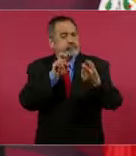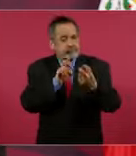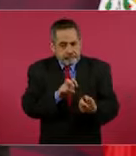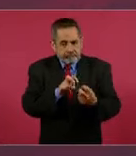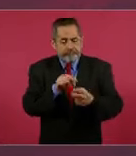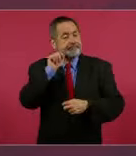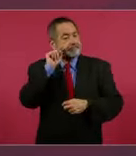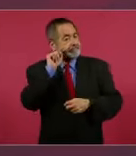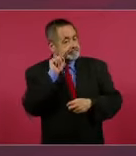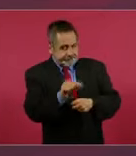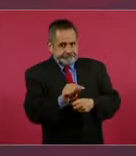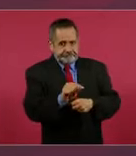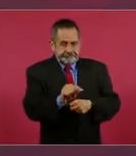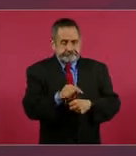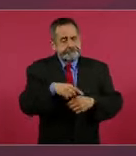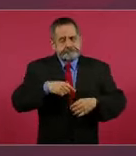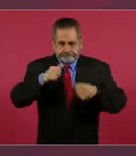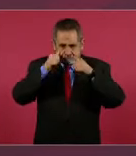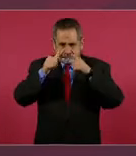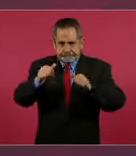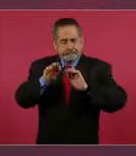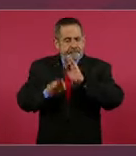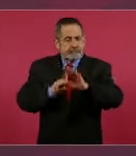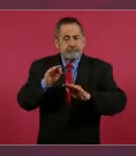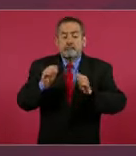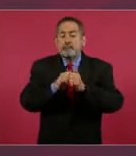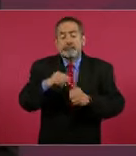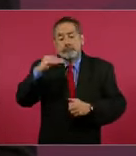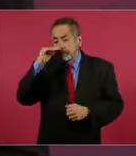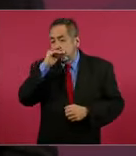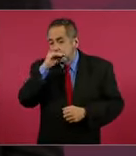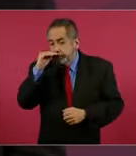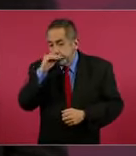donde la atención médica es gratuita.